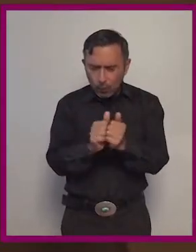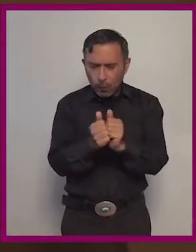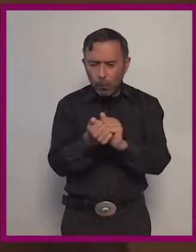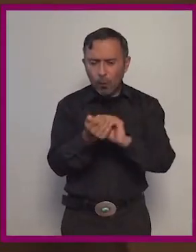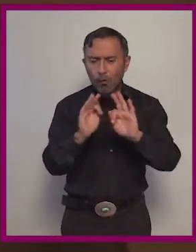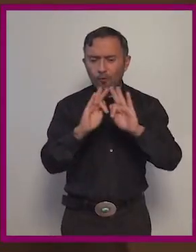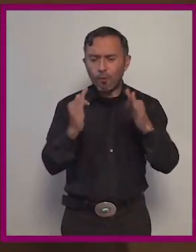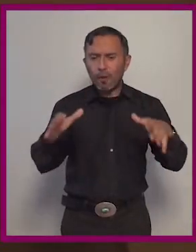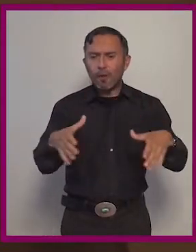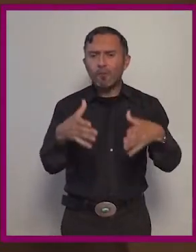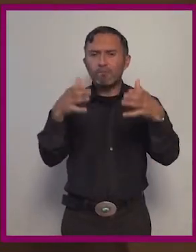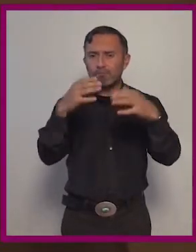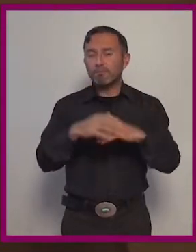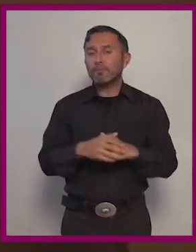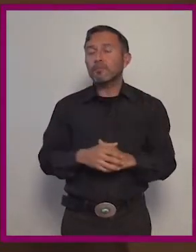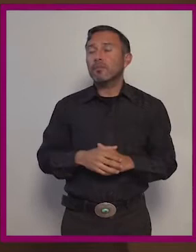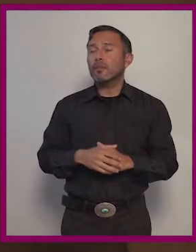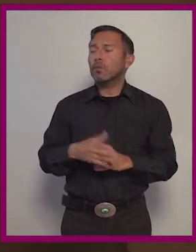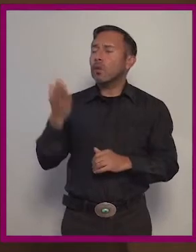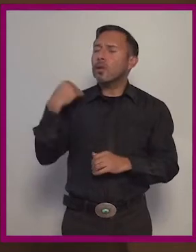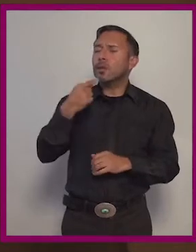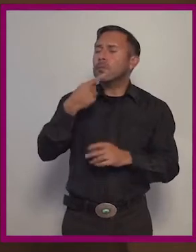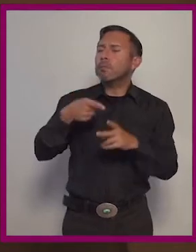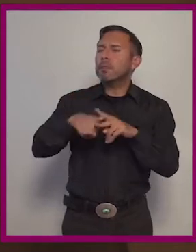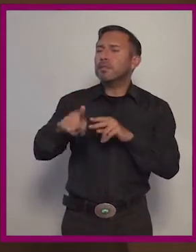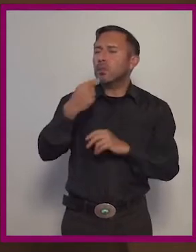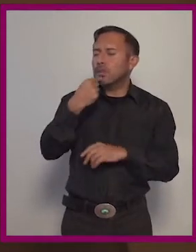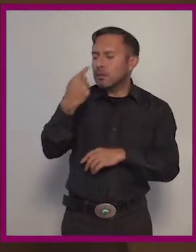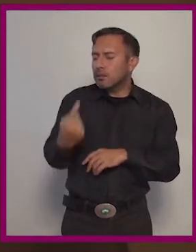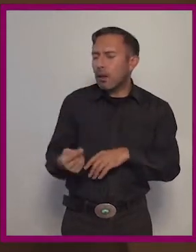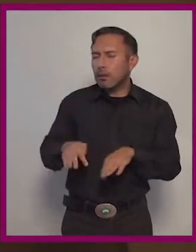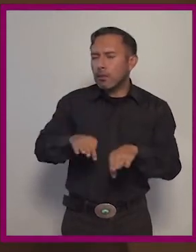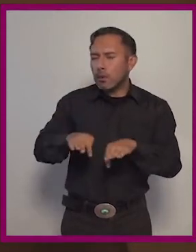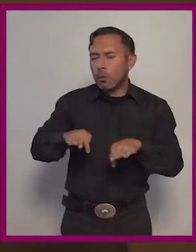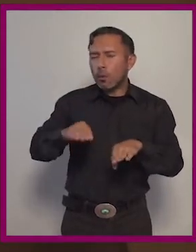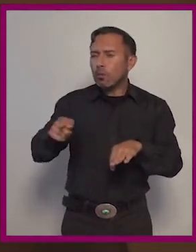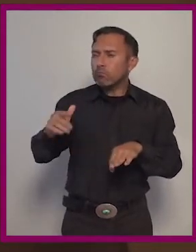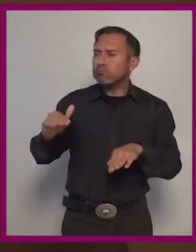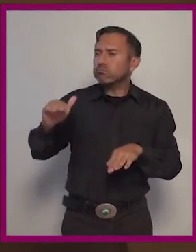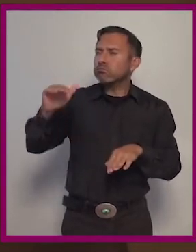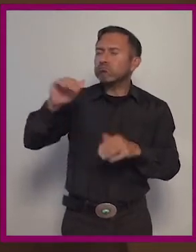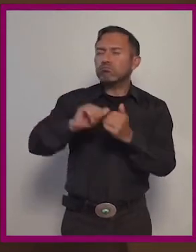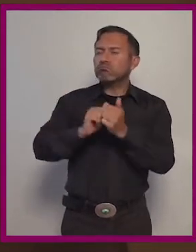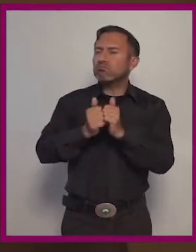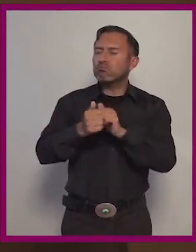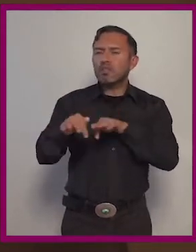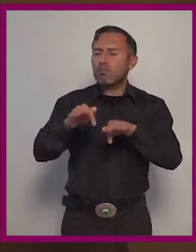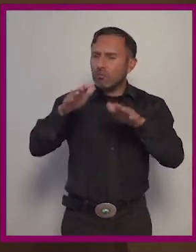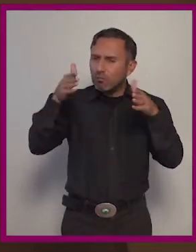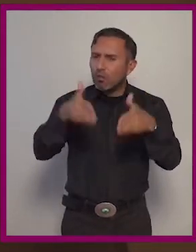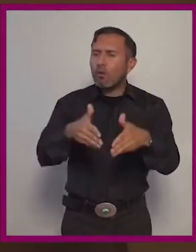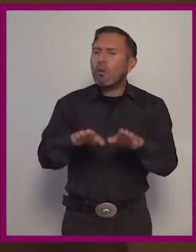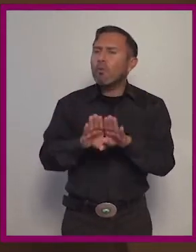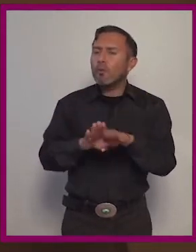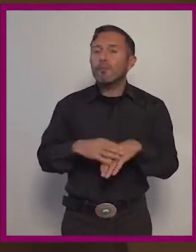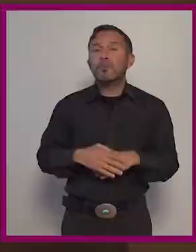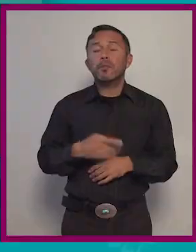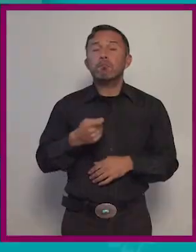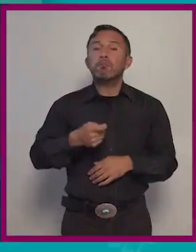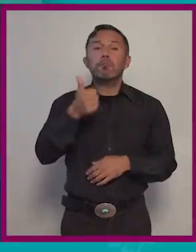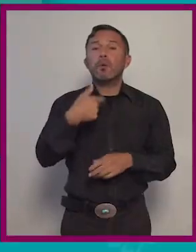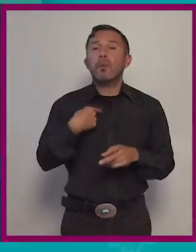desde niña. ¿Cómo se inicia alguien en el oficio de la alfarería? Yo me inicio a partir